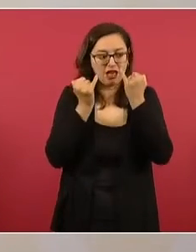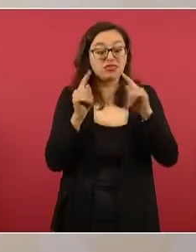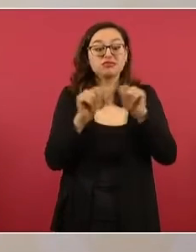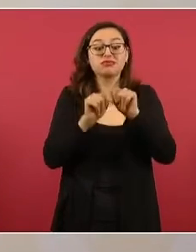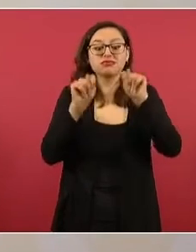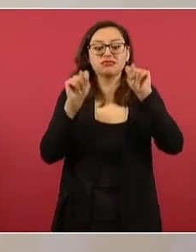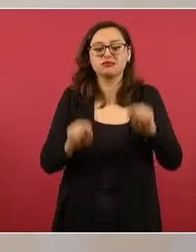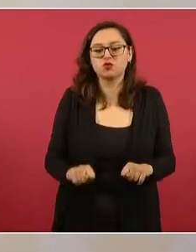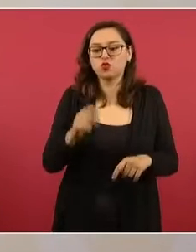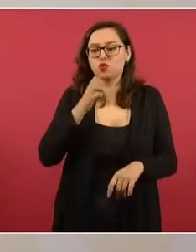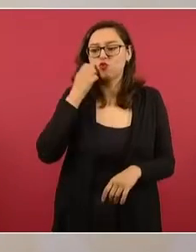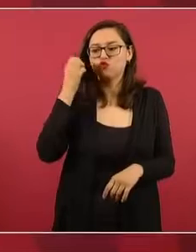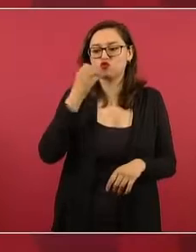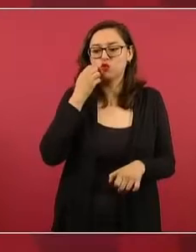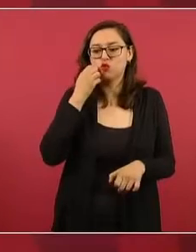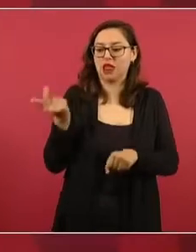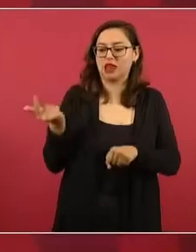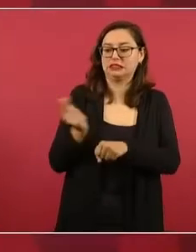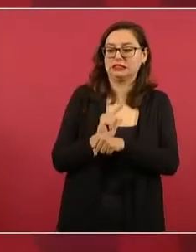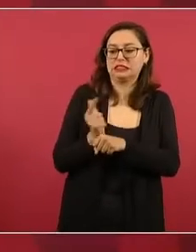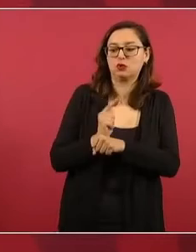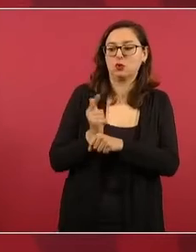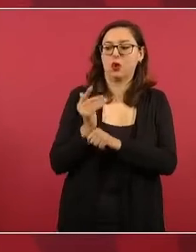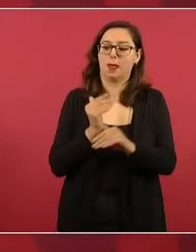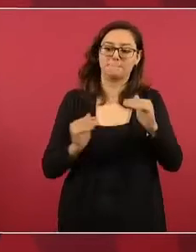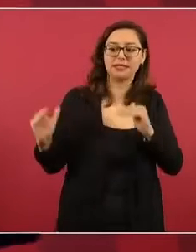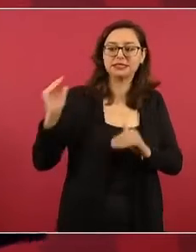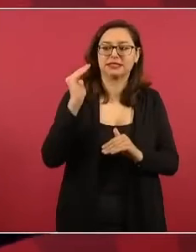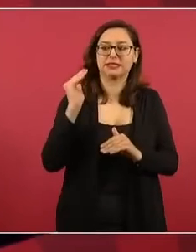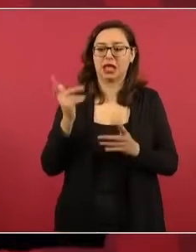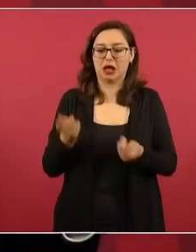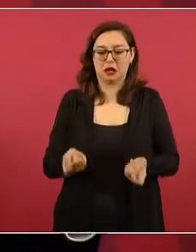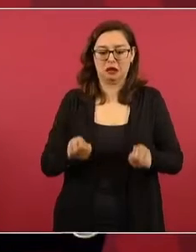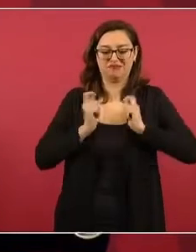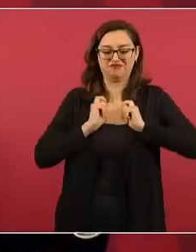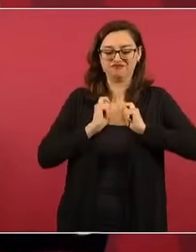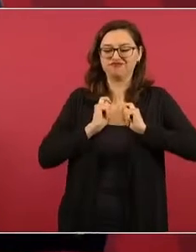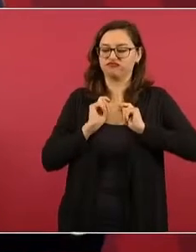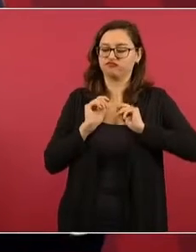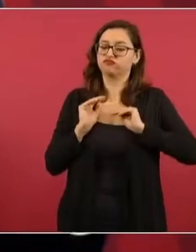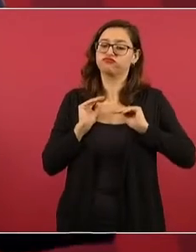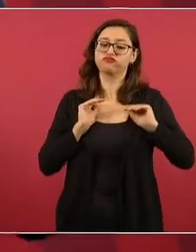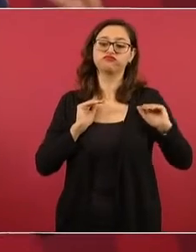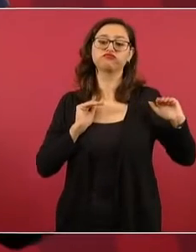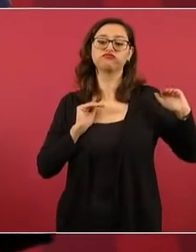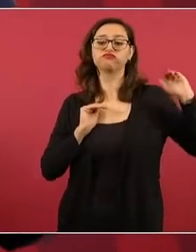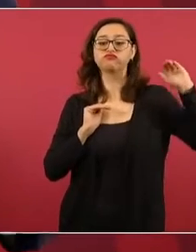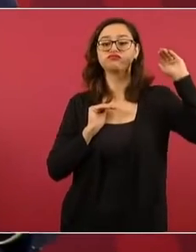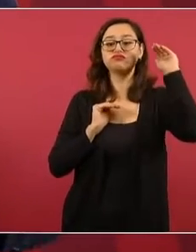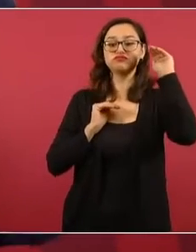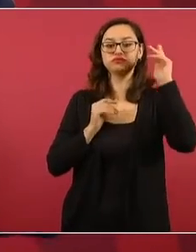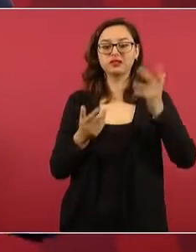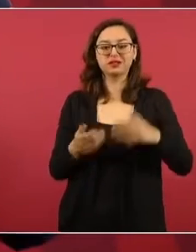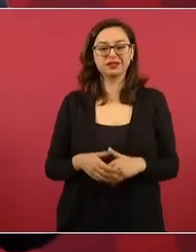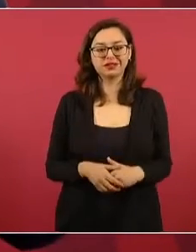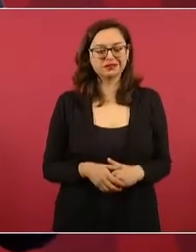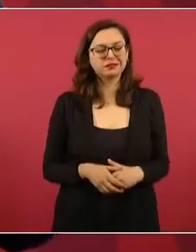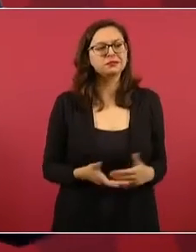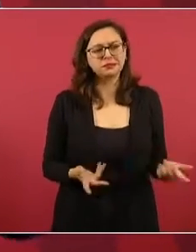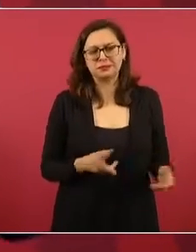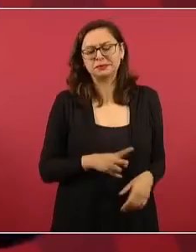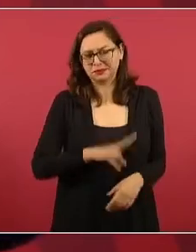daban cierta superioridad y desde luego se obtienen conocimientos que